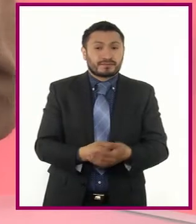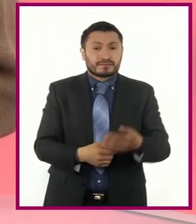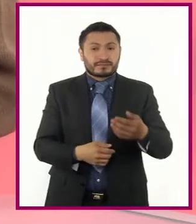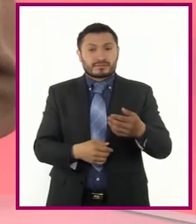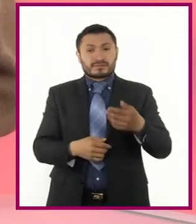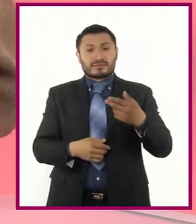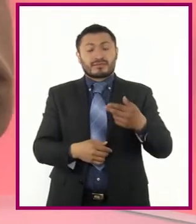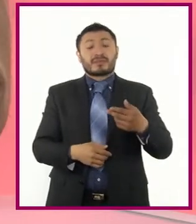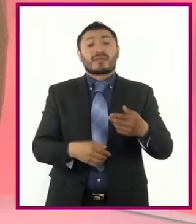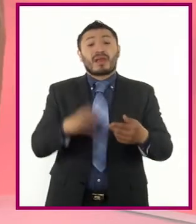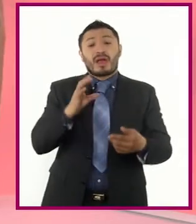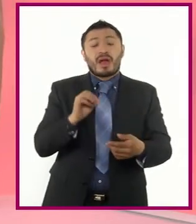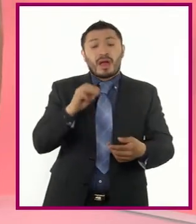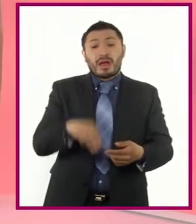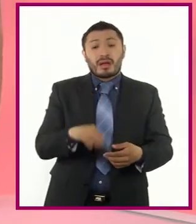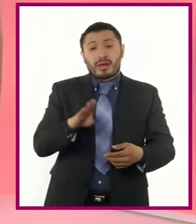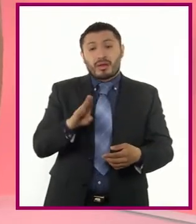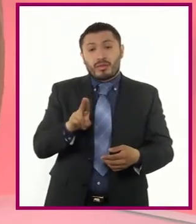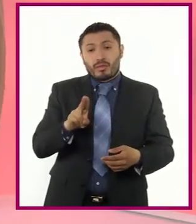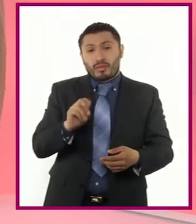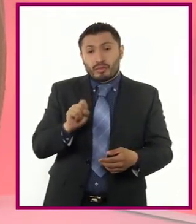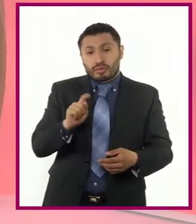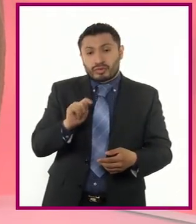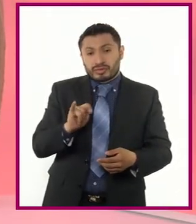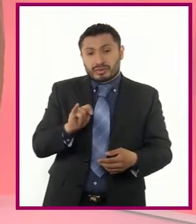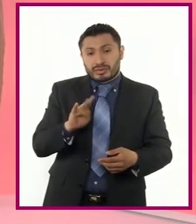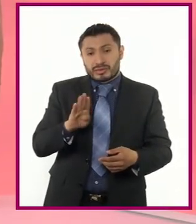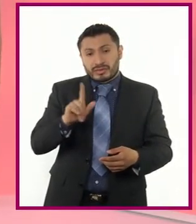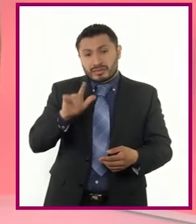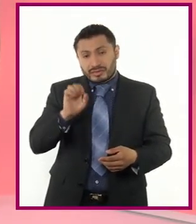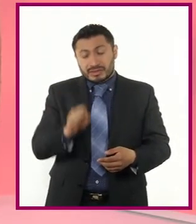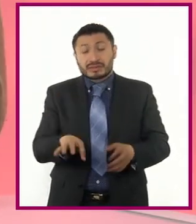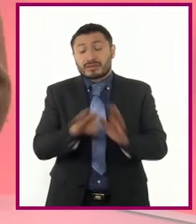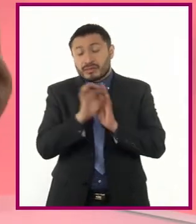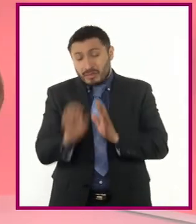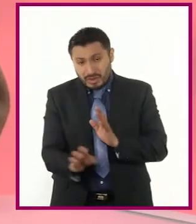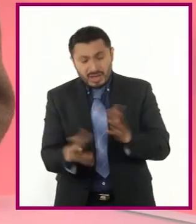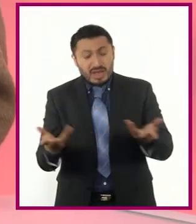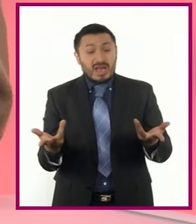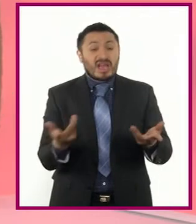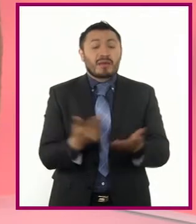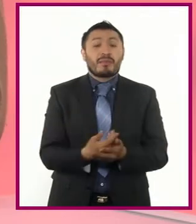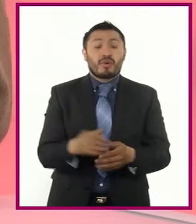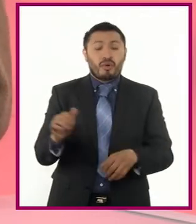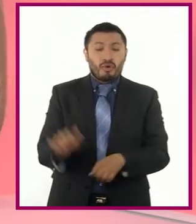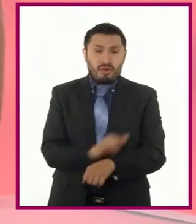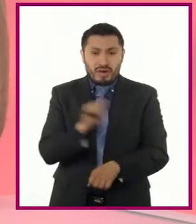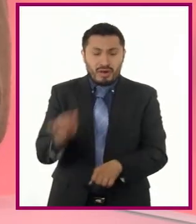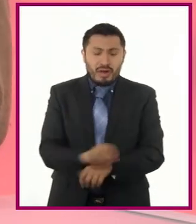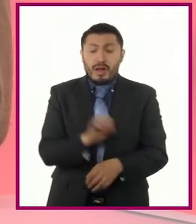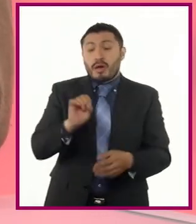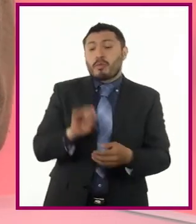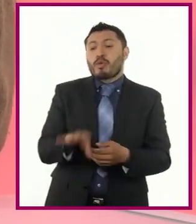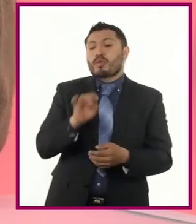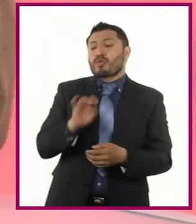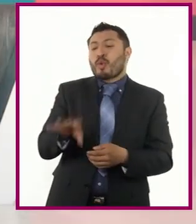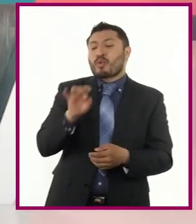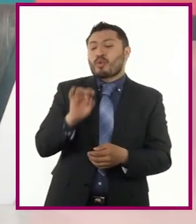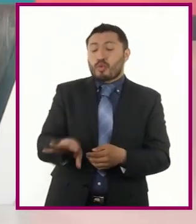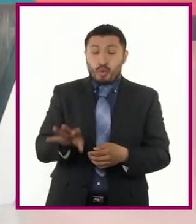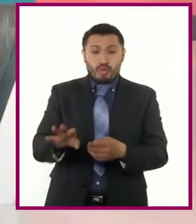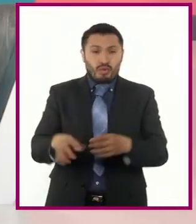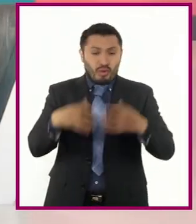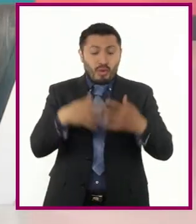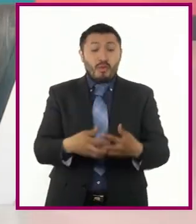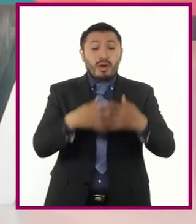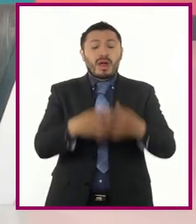son los combustibles. En ese sentido, tenemos como, por ejemplo, las emisiones que tienen los vehículos o las fábricas van a estar contaminando